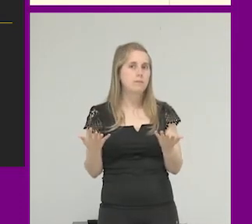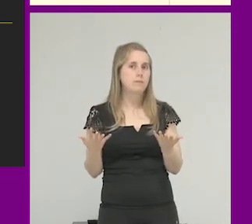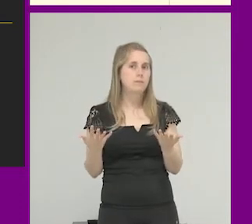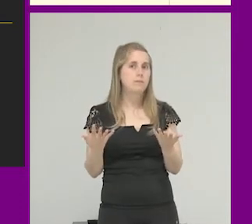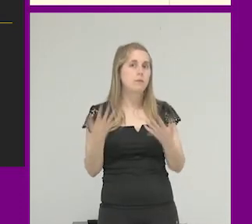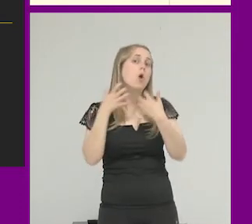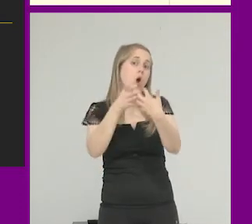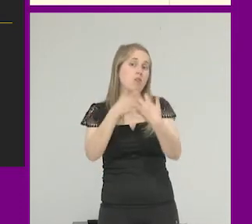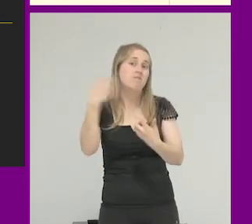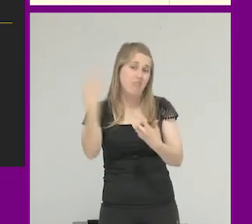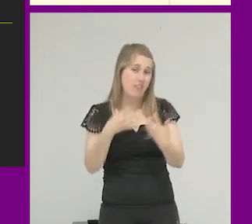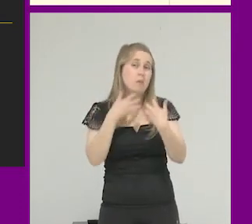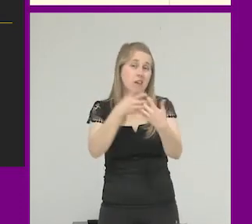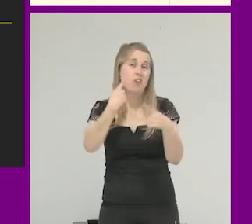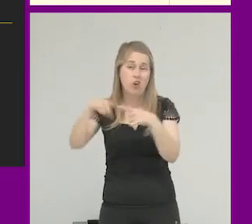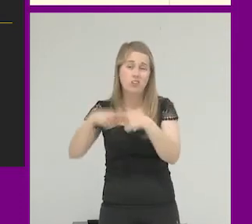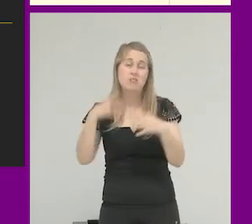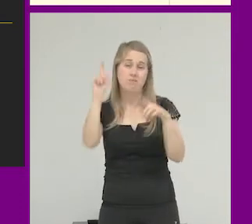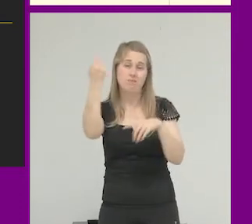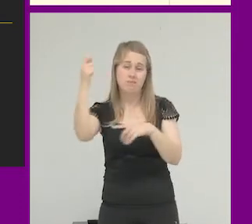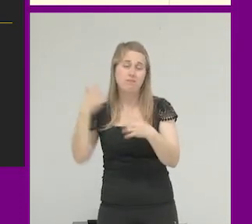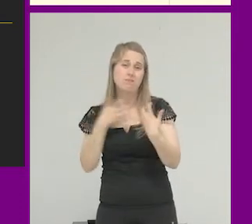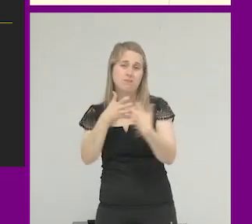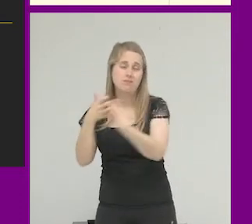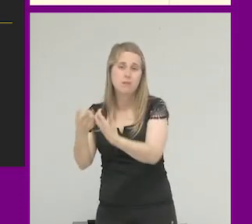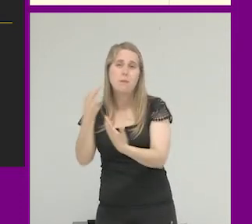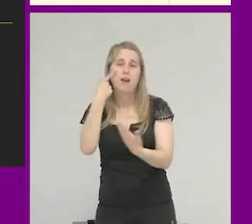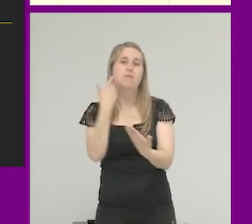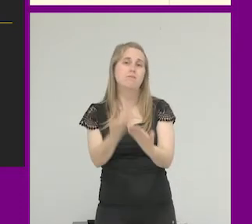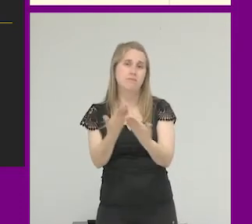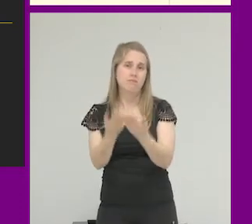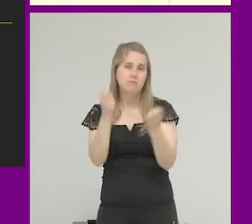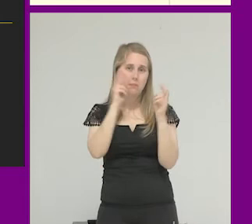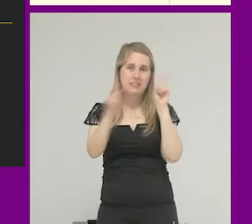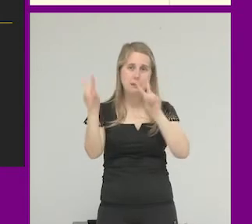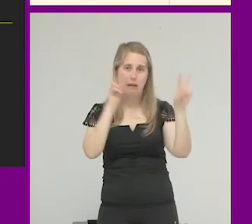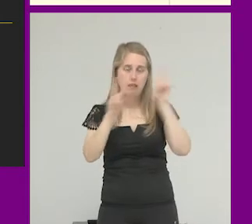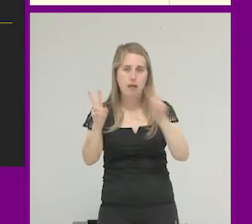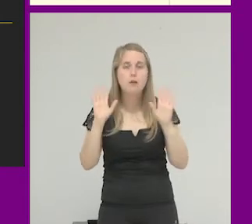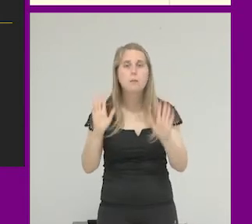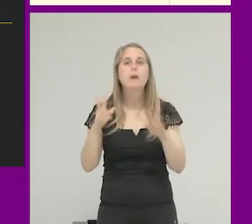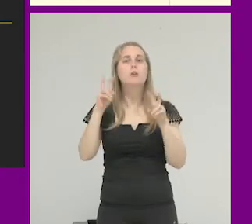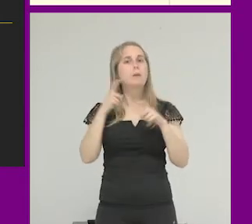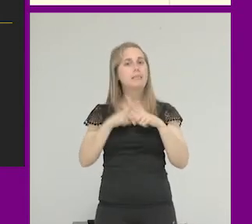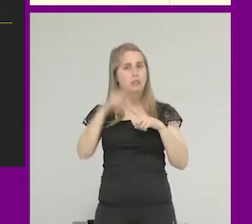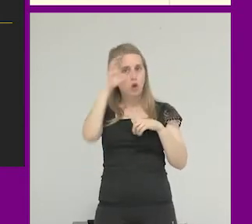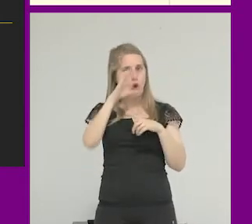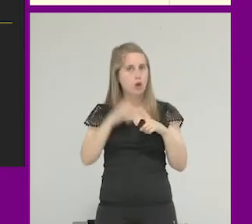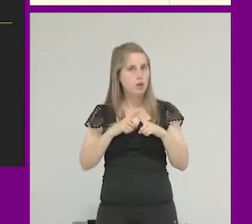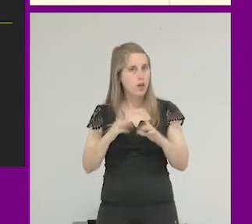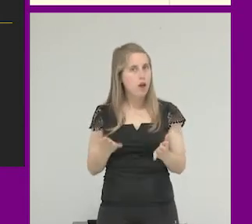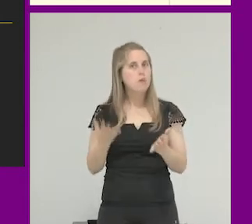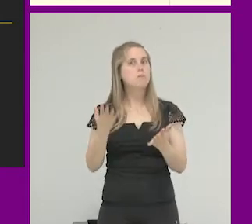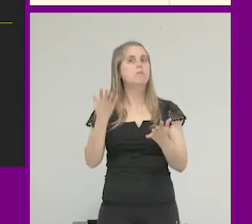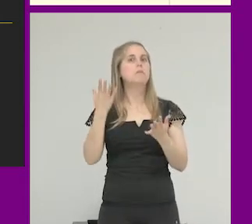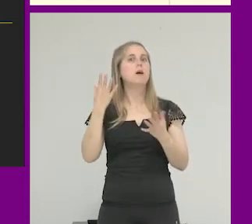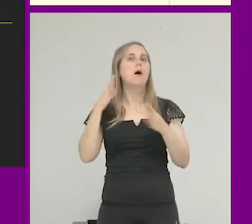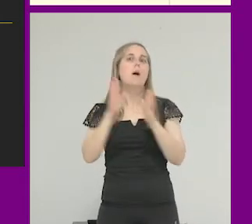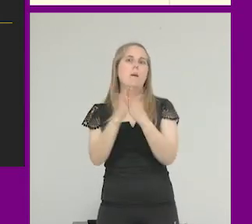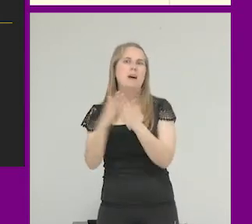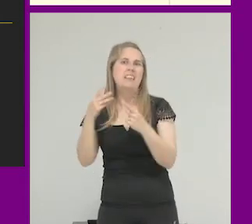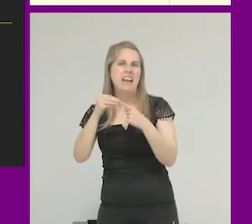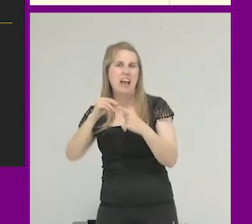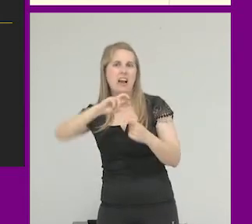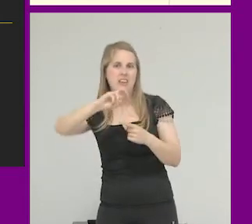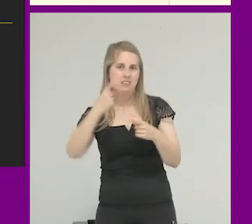borrokatik behar da, beste gauza, hainbat gauza, ikustarazteko, baina sexologiatik planteatzen dena da beharrezko diela materialak eta